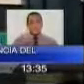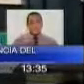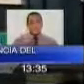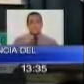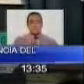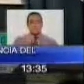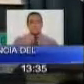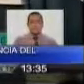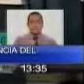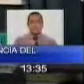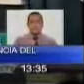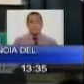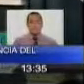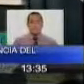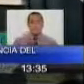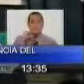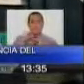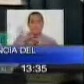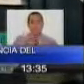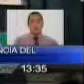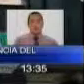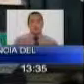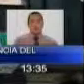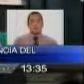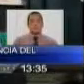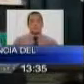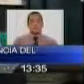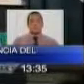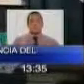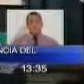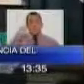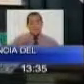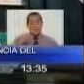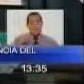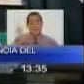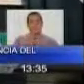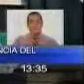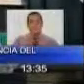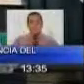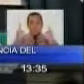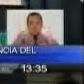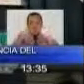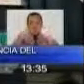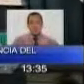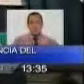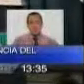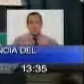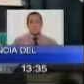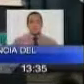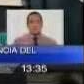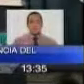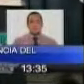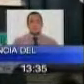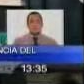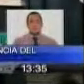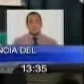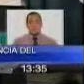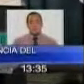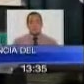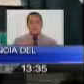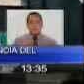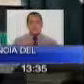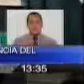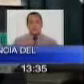sino internacionales a nivel, por ejemplo, económico, porque se podría cuestionar que las decisiones judiciales se discuten entre